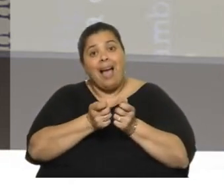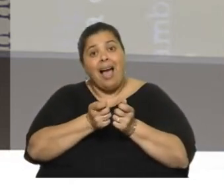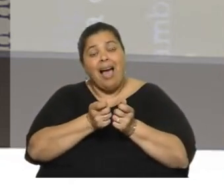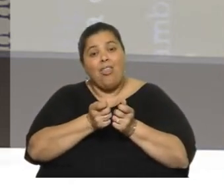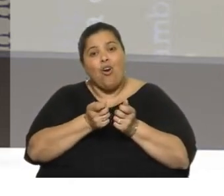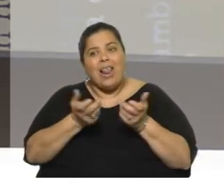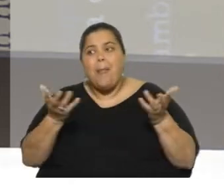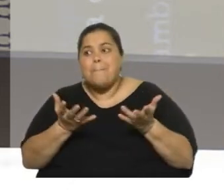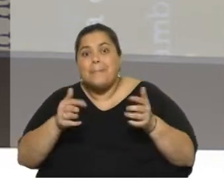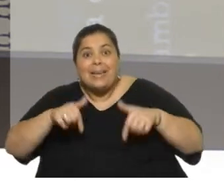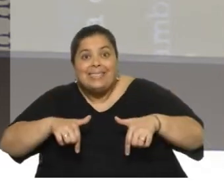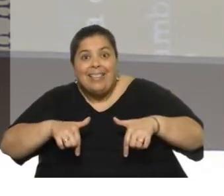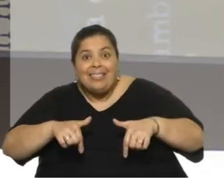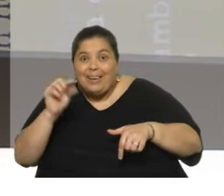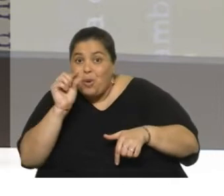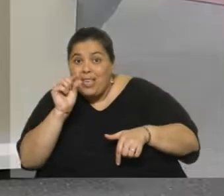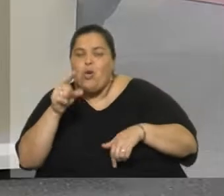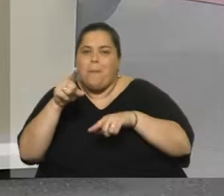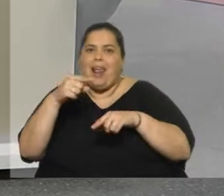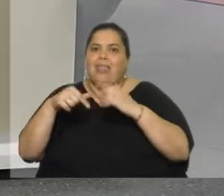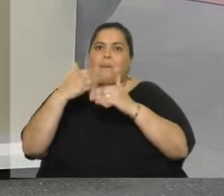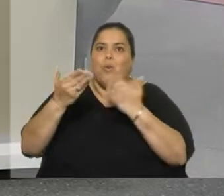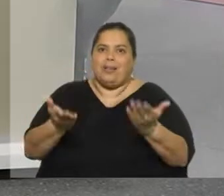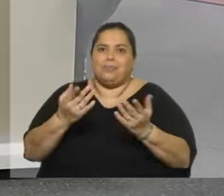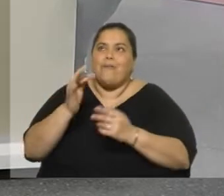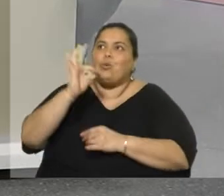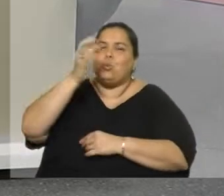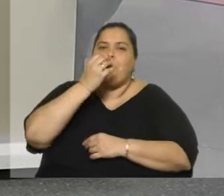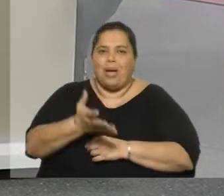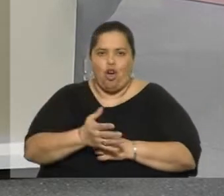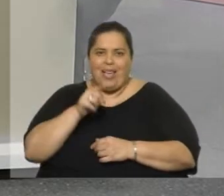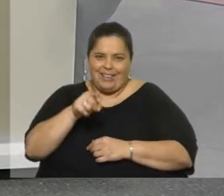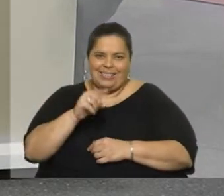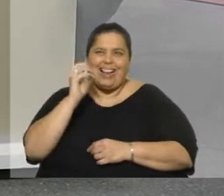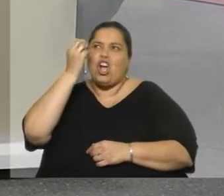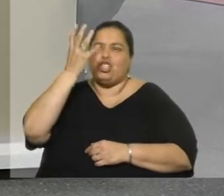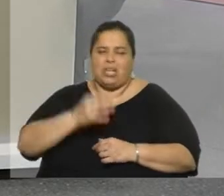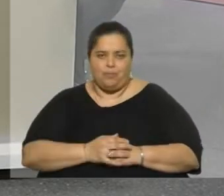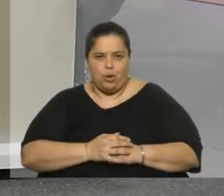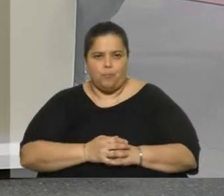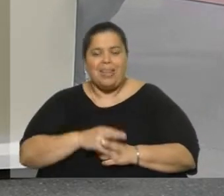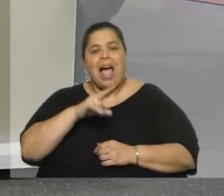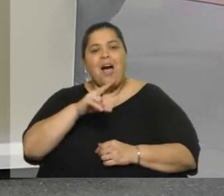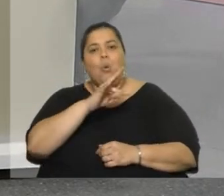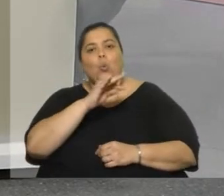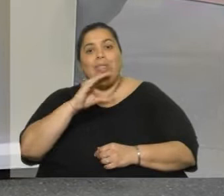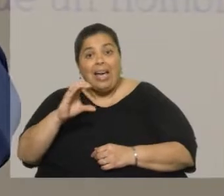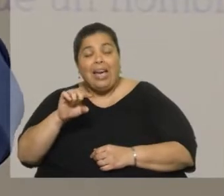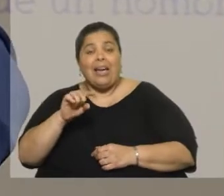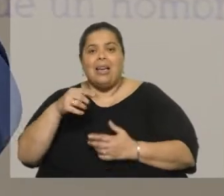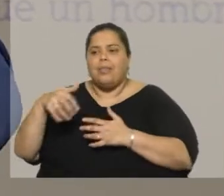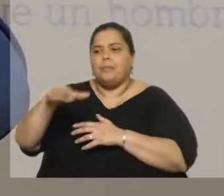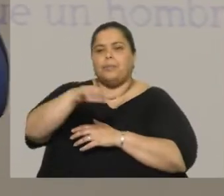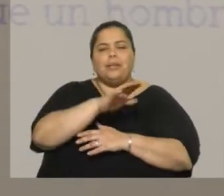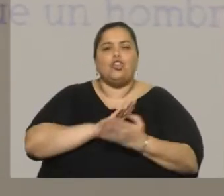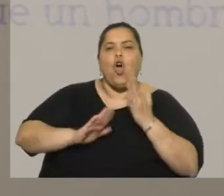los gurises para devolverle un mejor futuro. Ese es un poco el concepto. Silveira, la UTEC descentraliza, o sea, se despliega en el